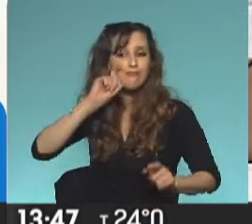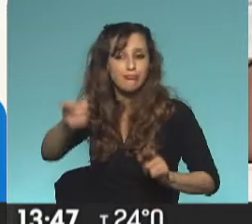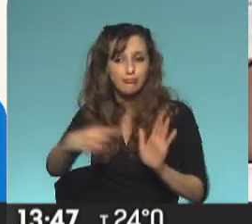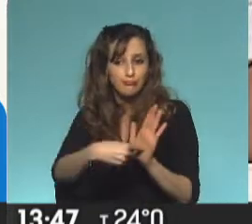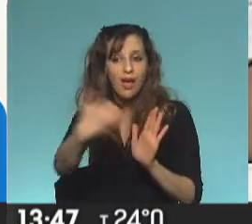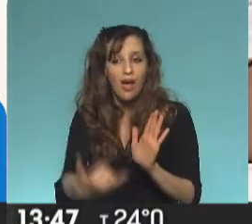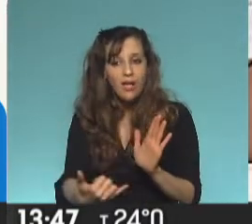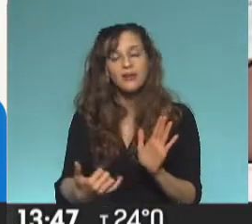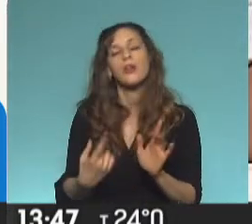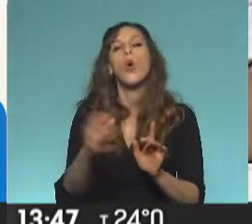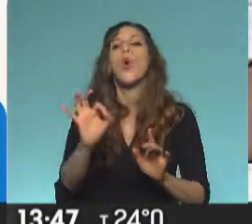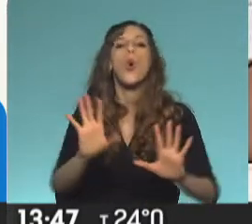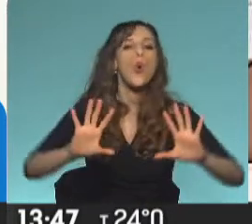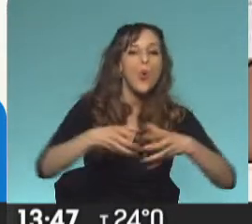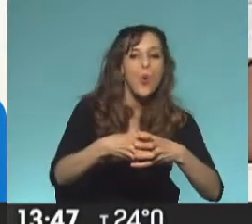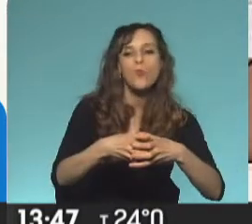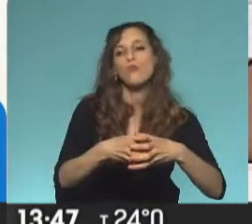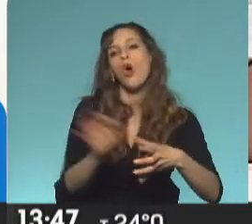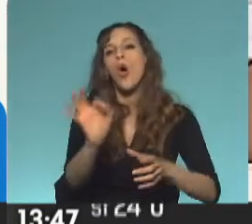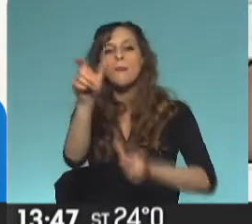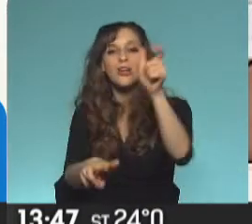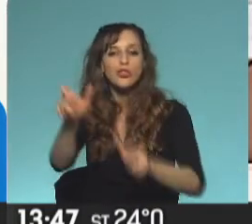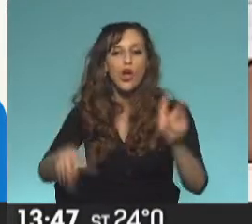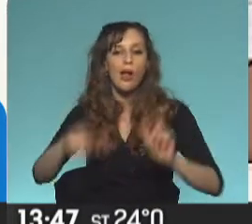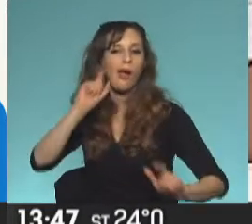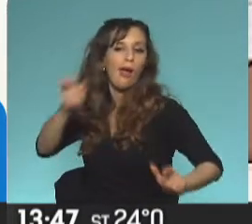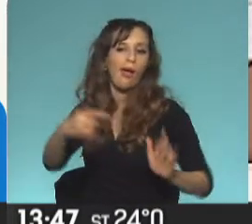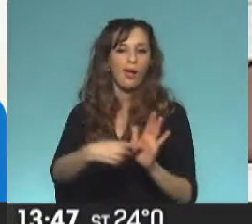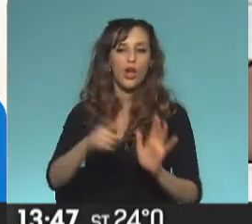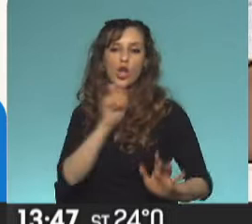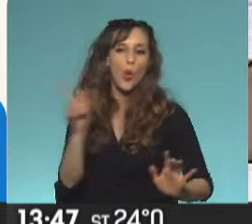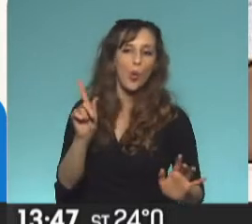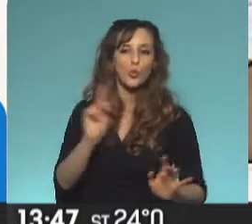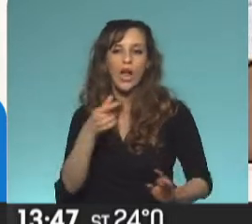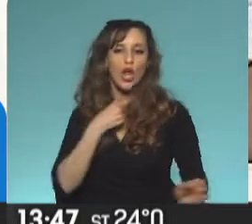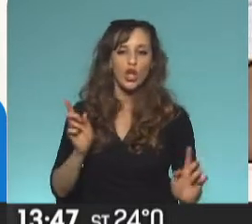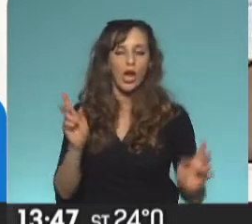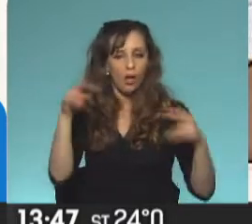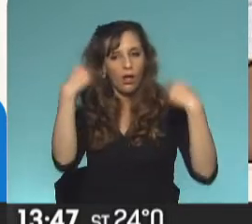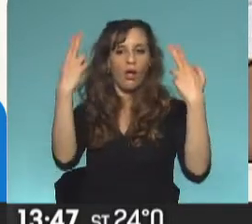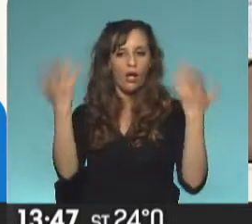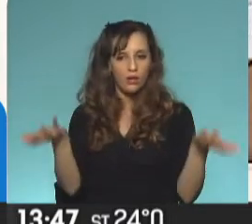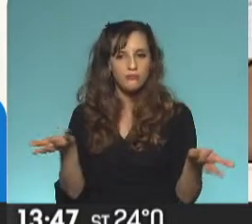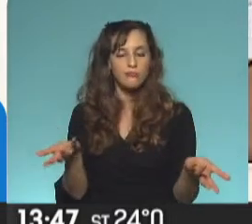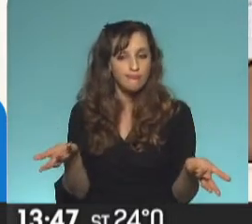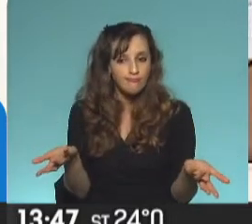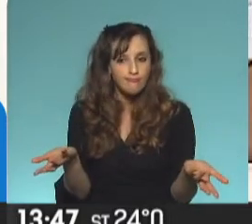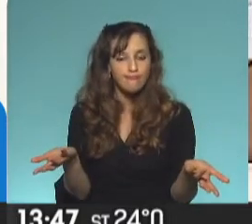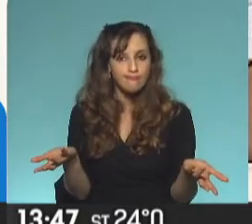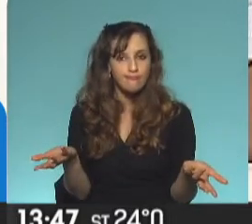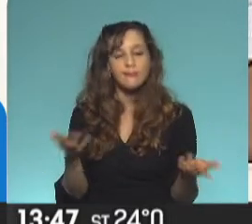o en los aquellos que no cumplen porque no les gusta porque no quieren por rebeldía por inconsciencia por lo que sea